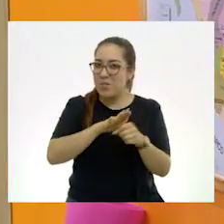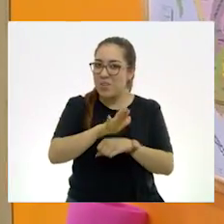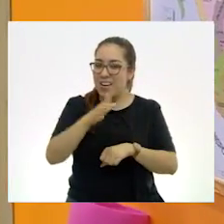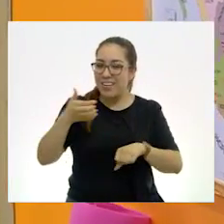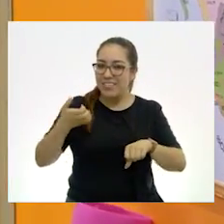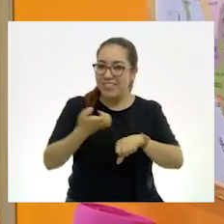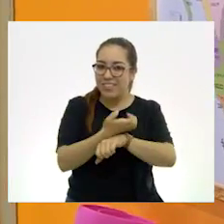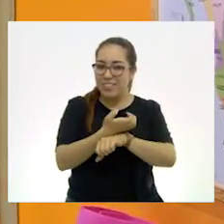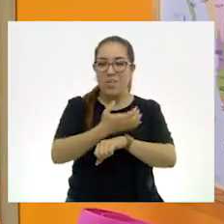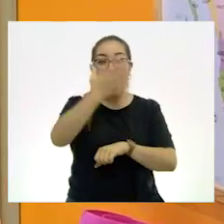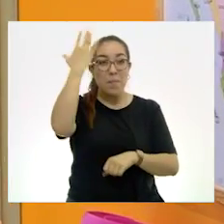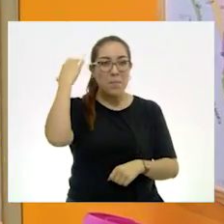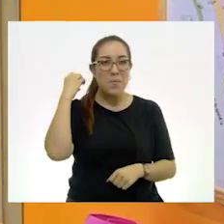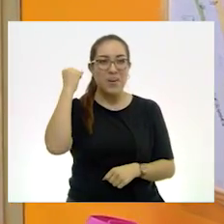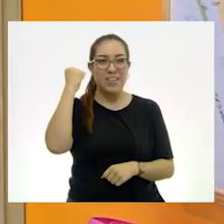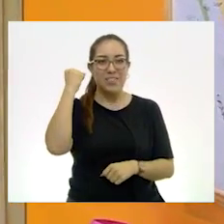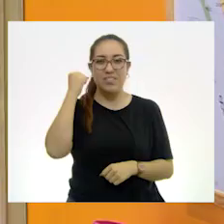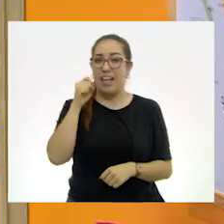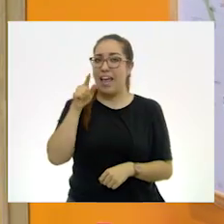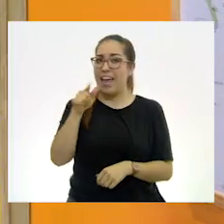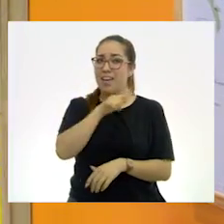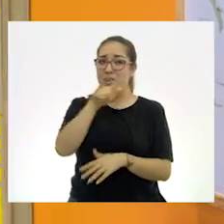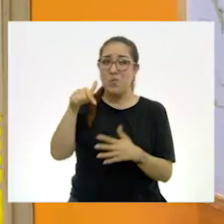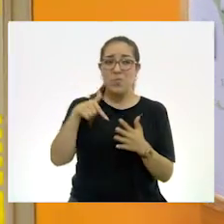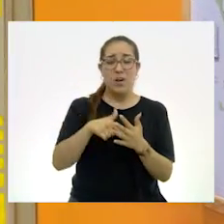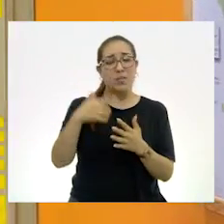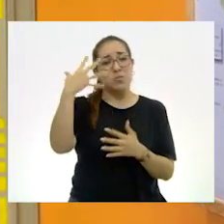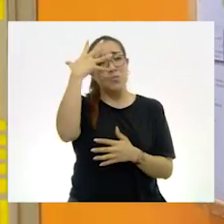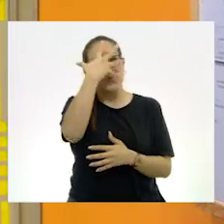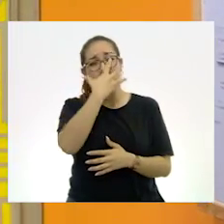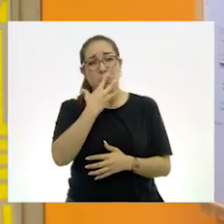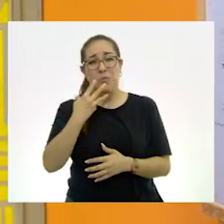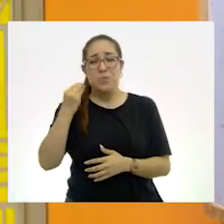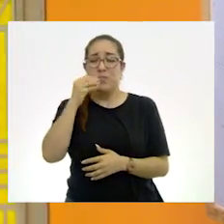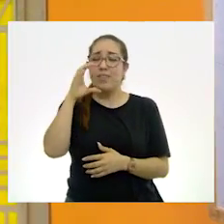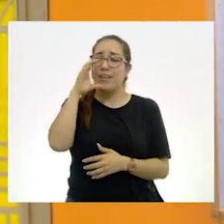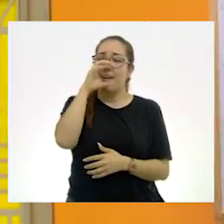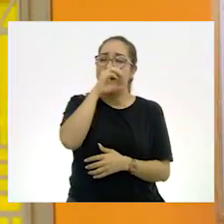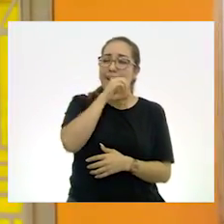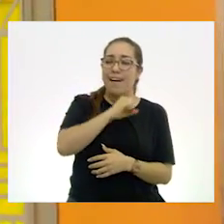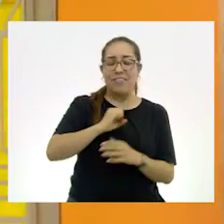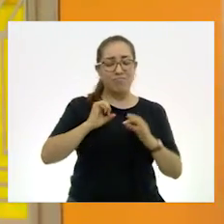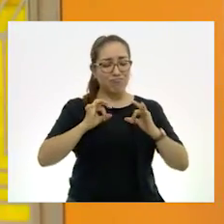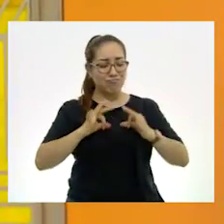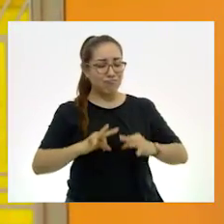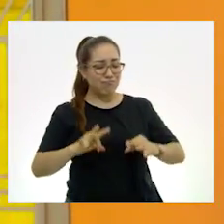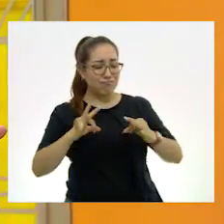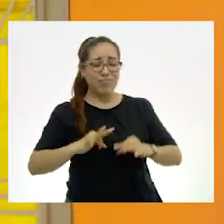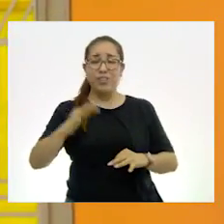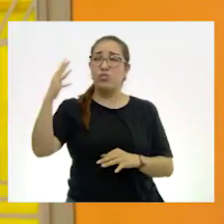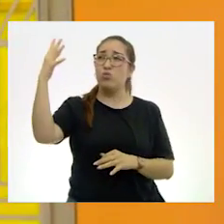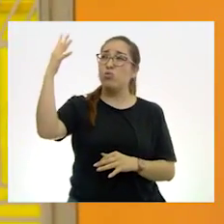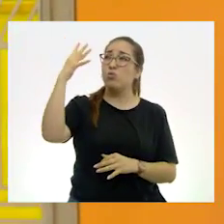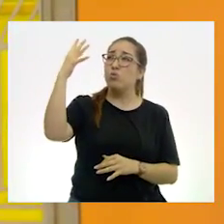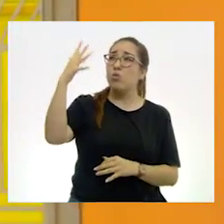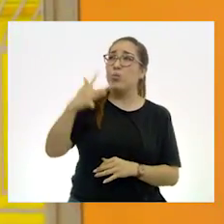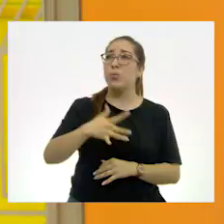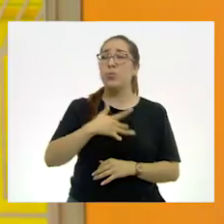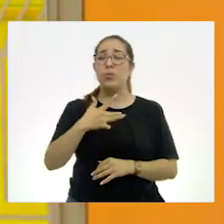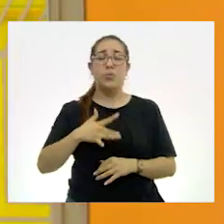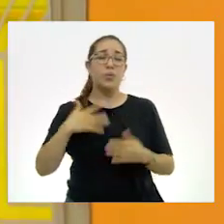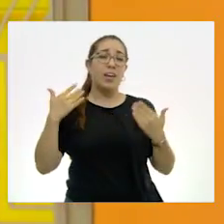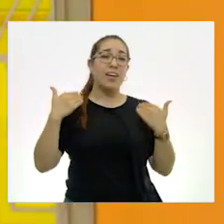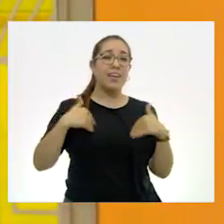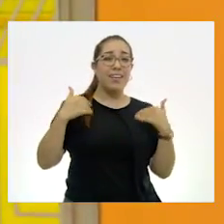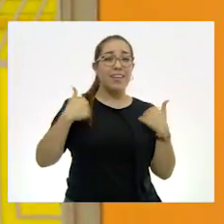de Morelos. Bendecido por un clima húmedo y cálido, ideal para caminar y disfrutar del sol y hasta relajarse.